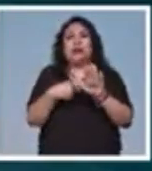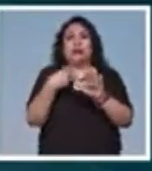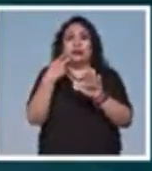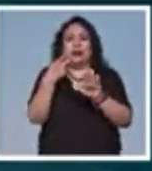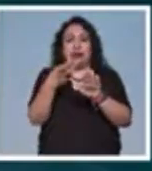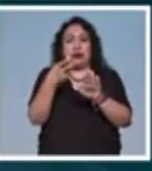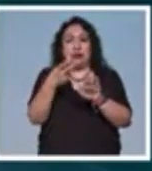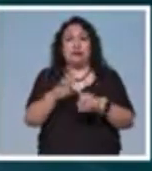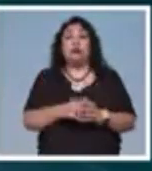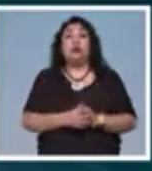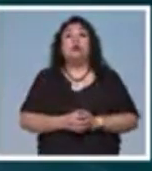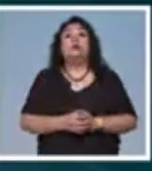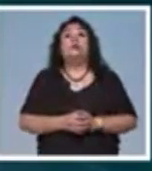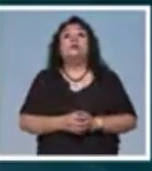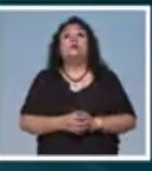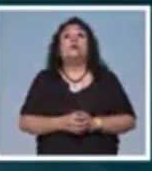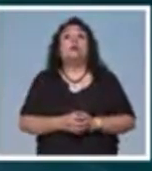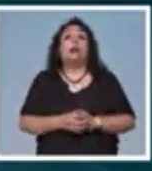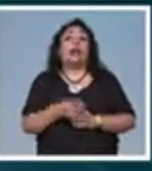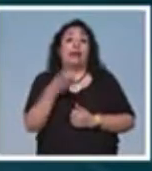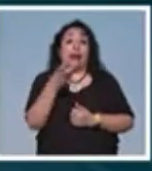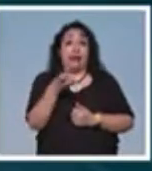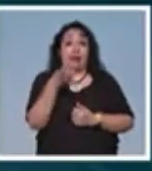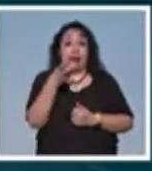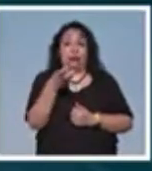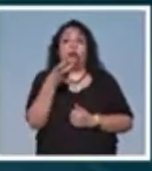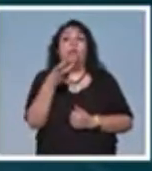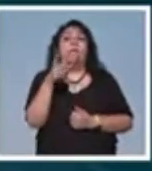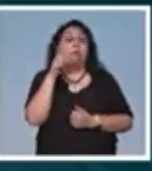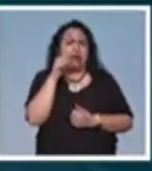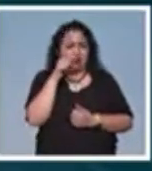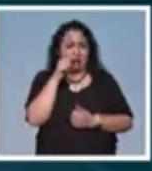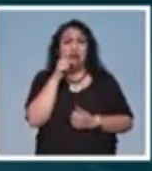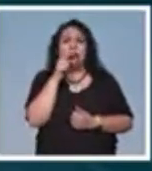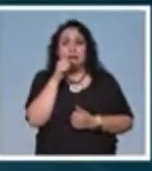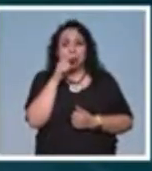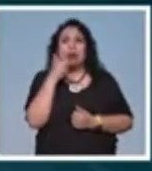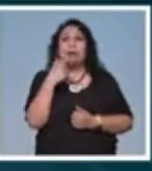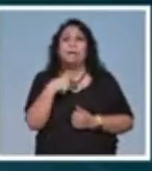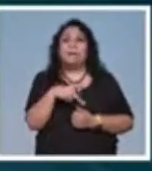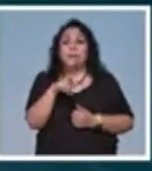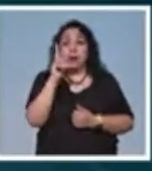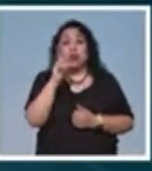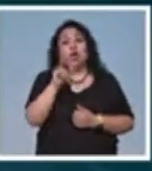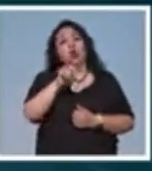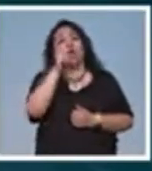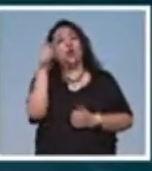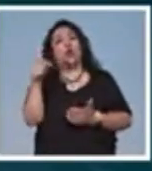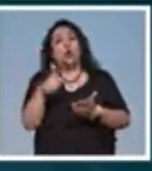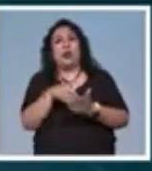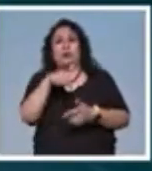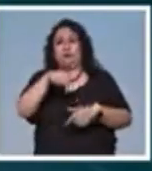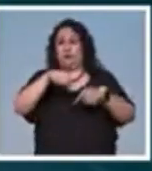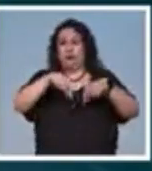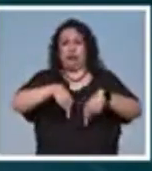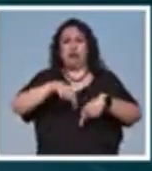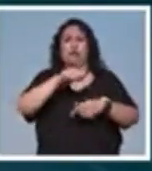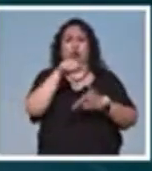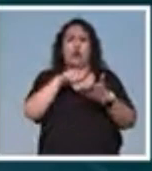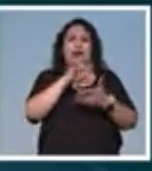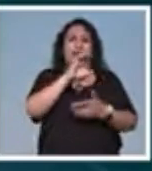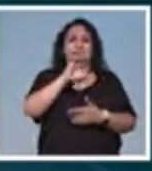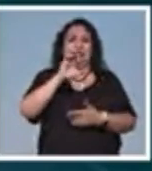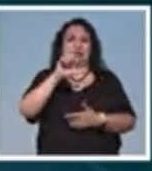esto. Eso es, por ejemplo, también el día de mañana, pero en otra sede. Aquí mismo en el complejo les